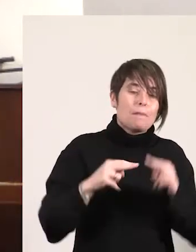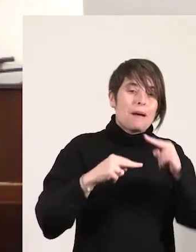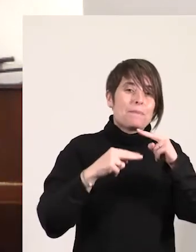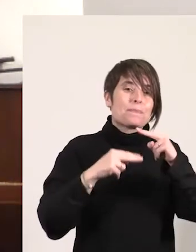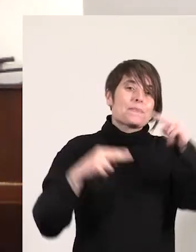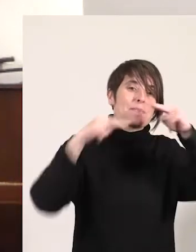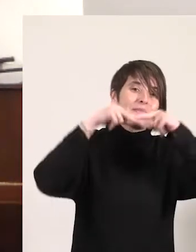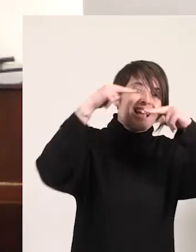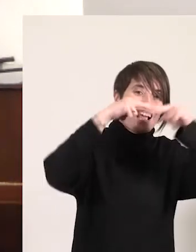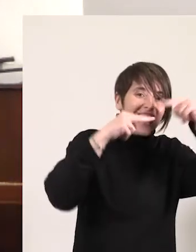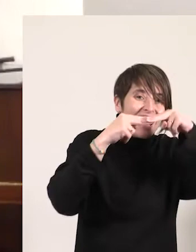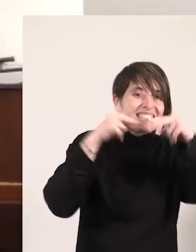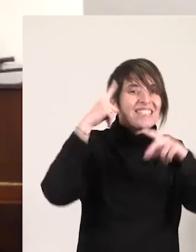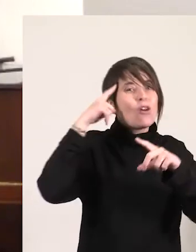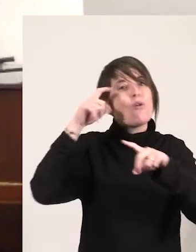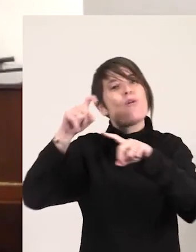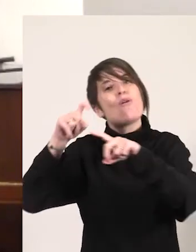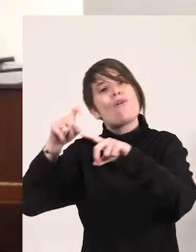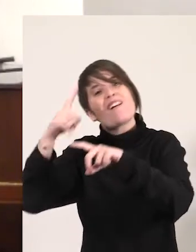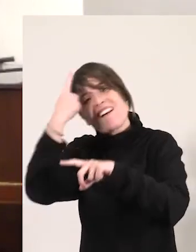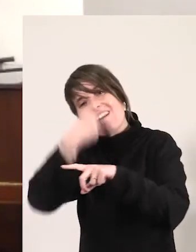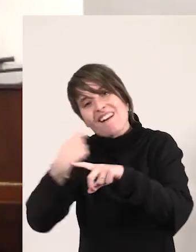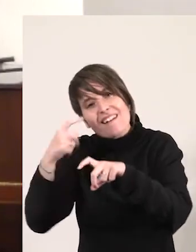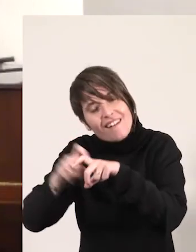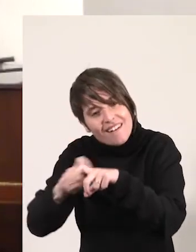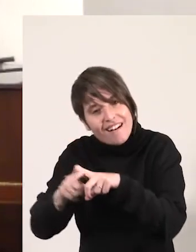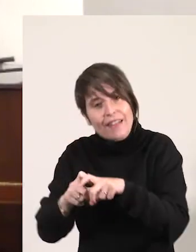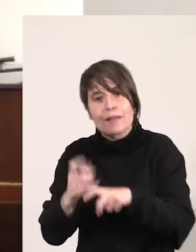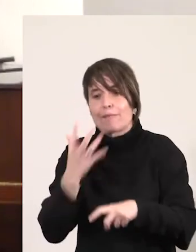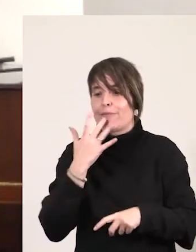dónde viene esto de que raza y clase van de la mano? Pues al final,